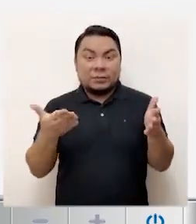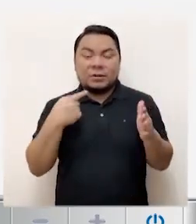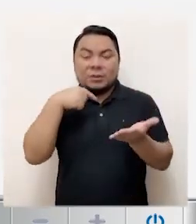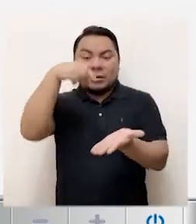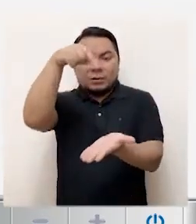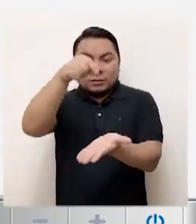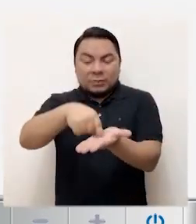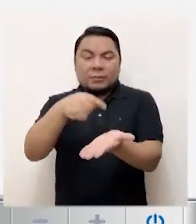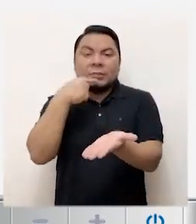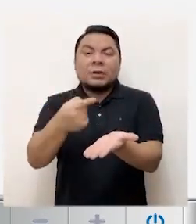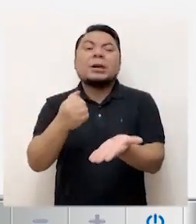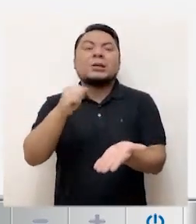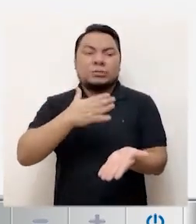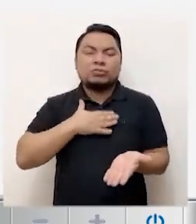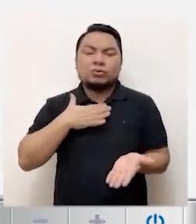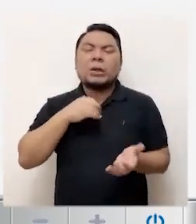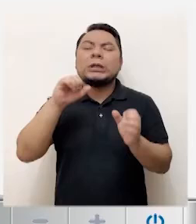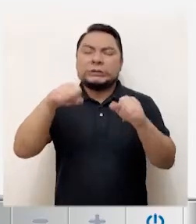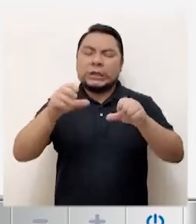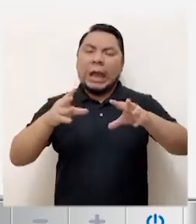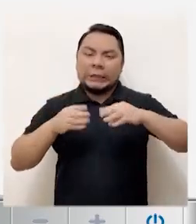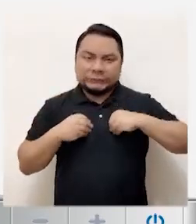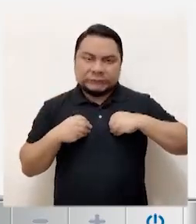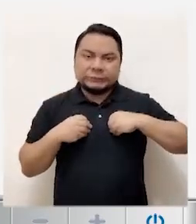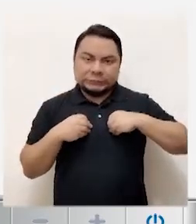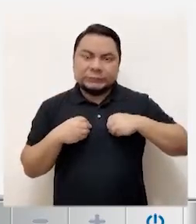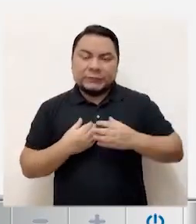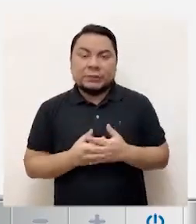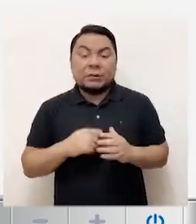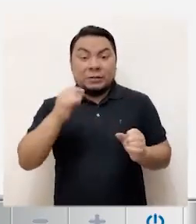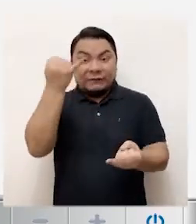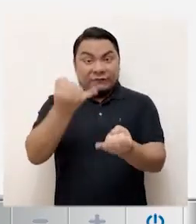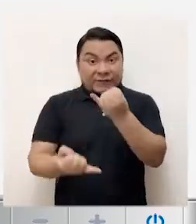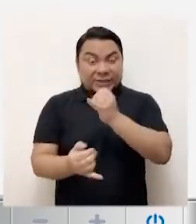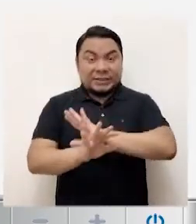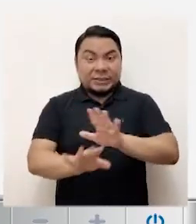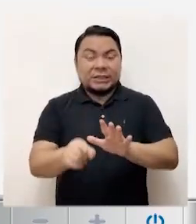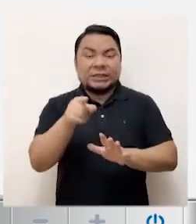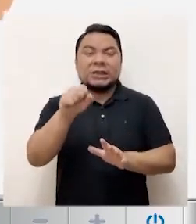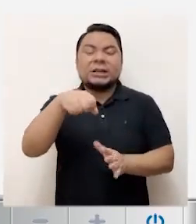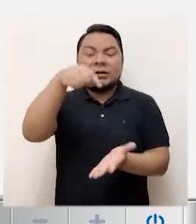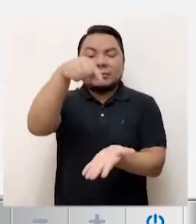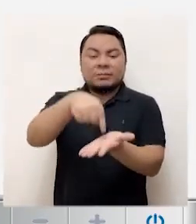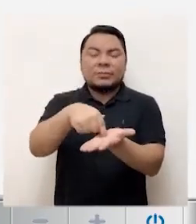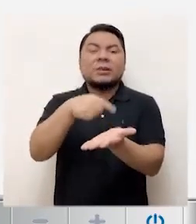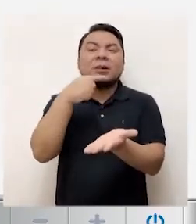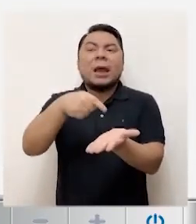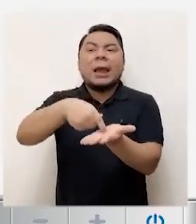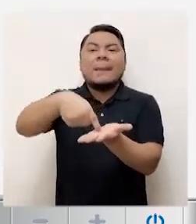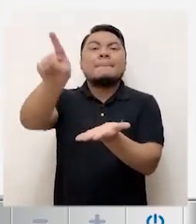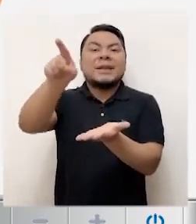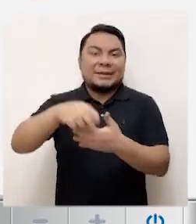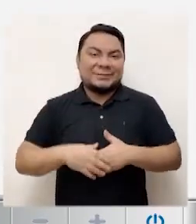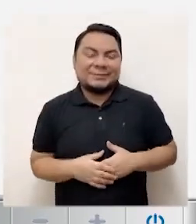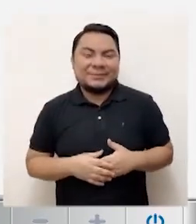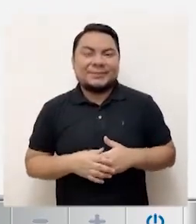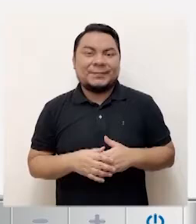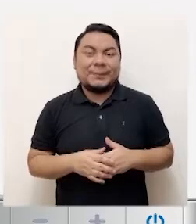Después haga clic en el botón Doy mi consentimiento. Y para terminar, haga clic sobre el botón